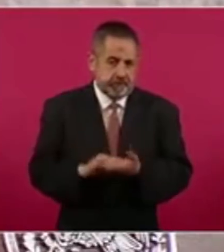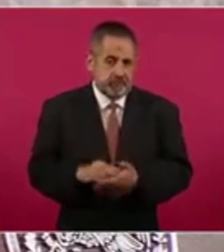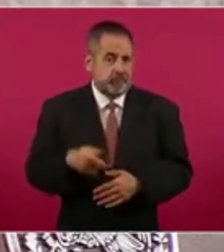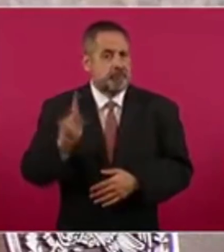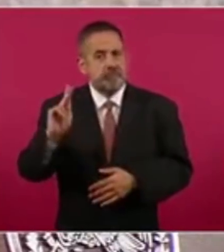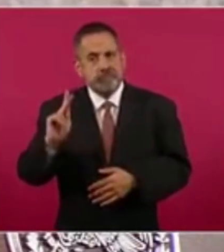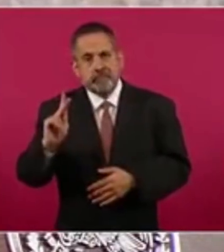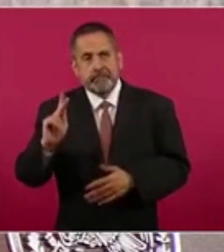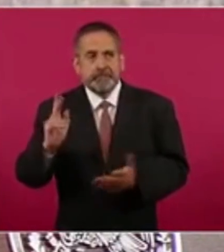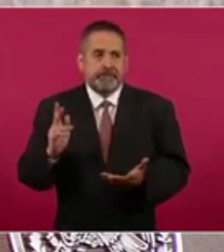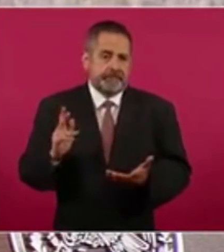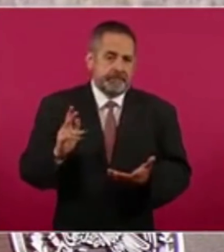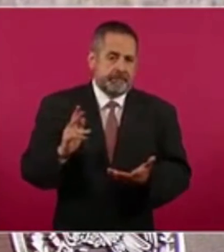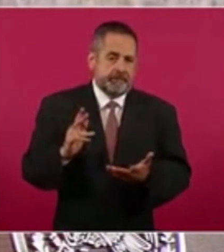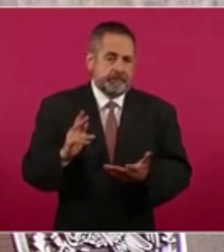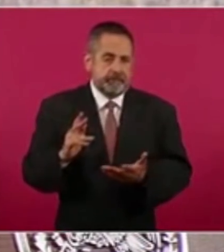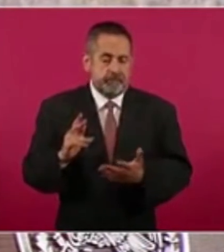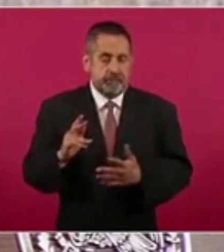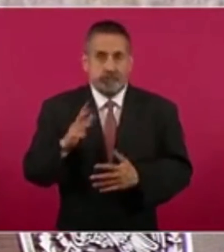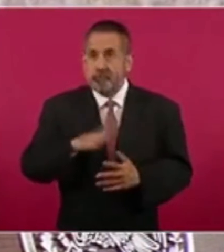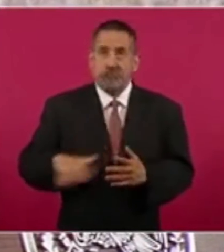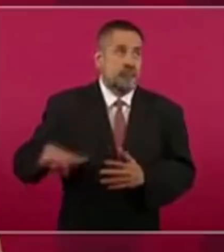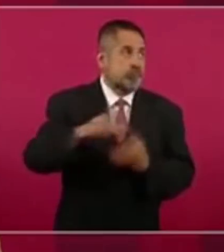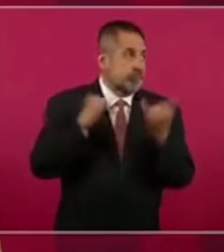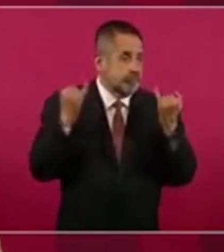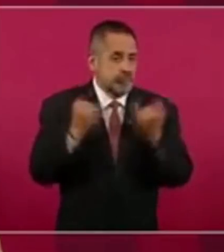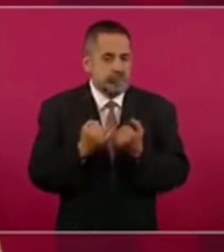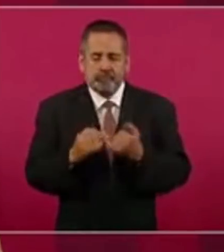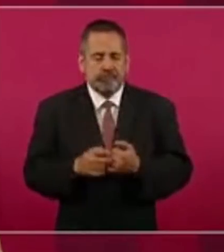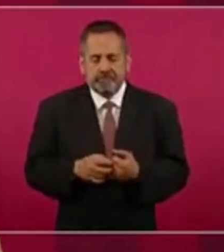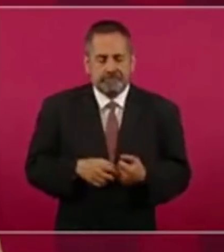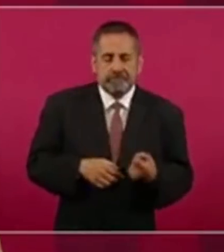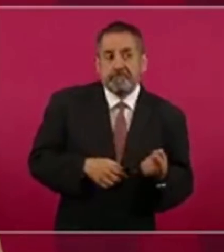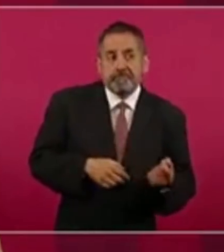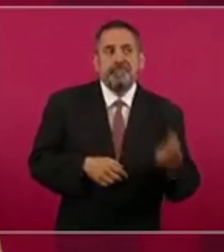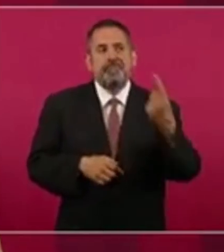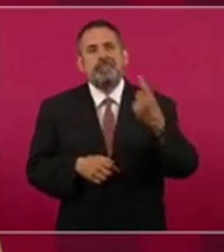es la regla, es la excepción.